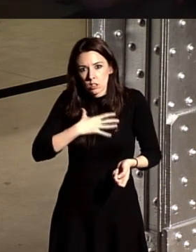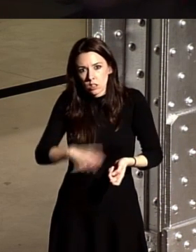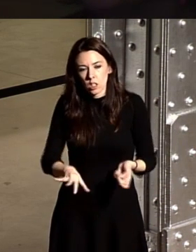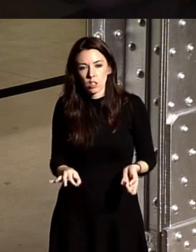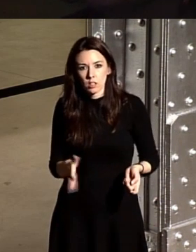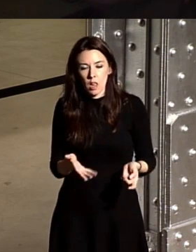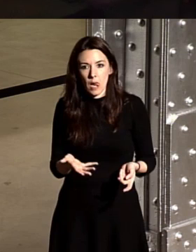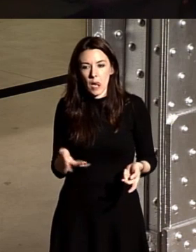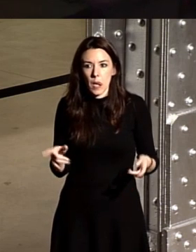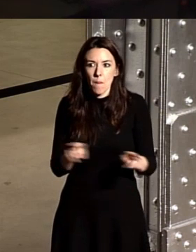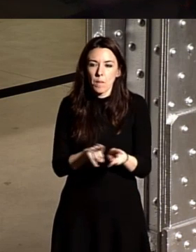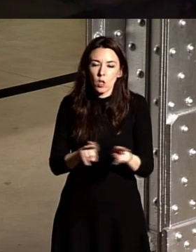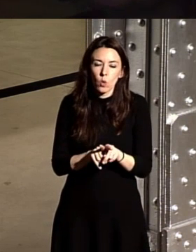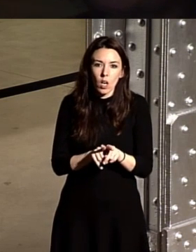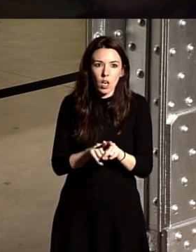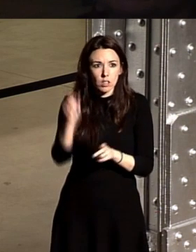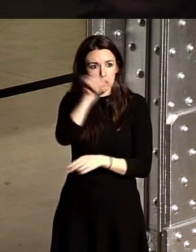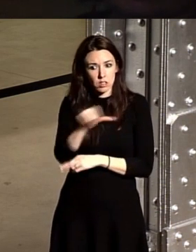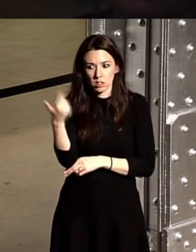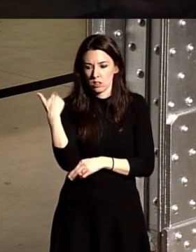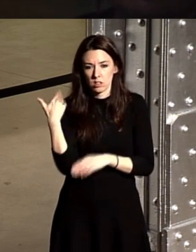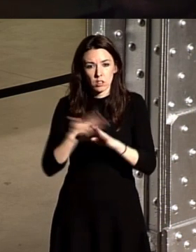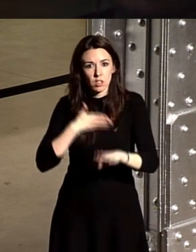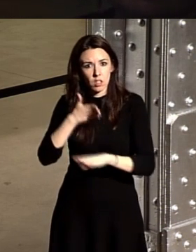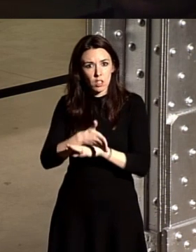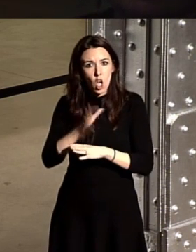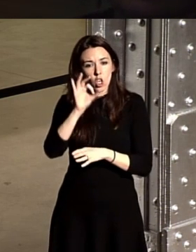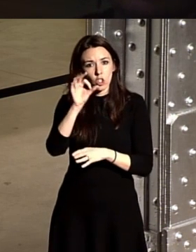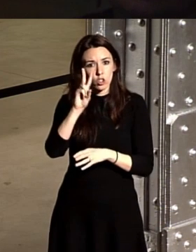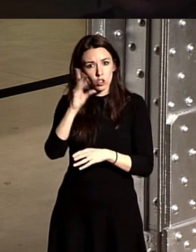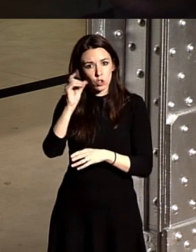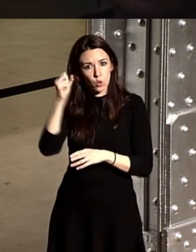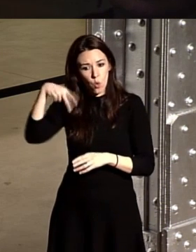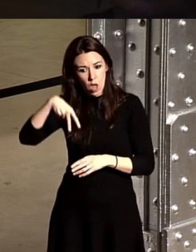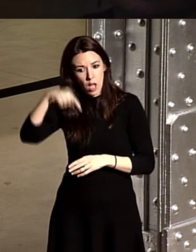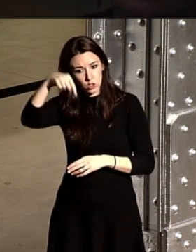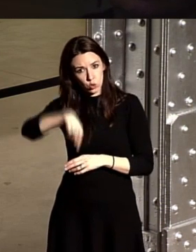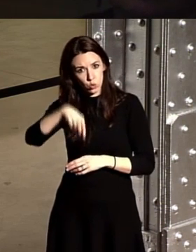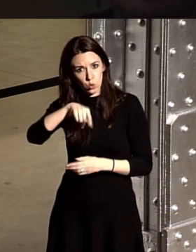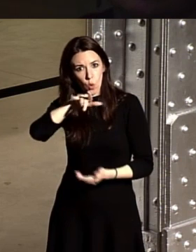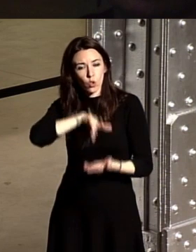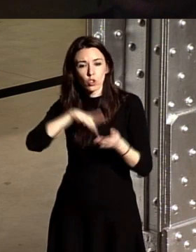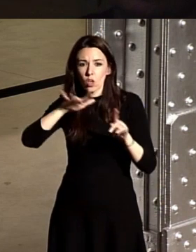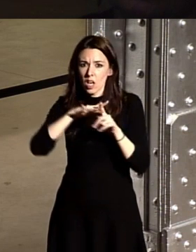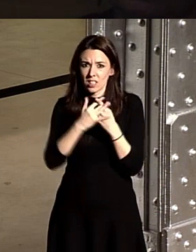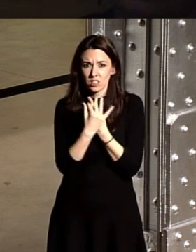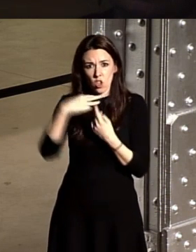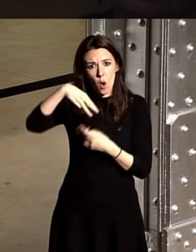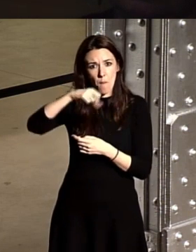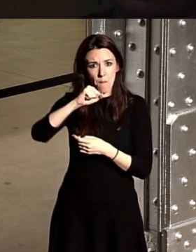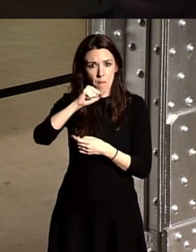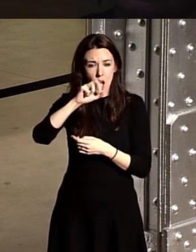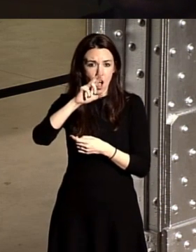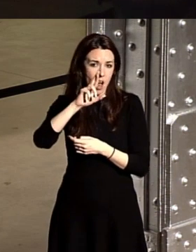de hecho como la semana pasada estuve en Sudán del Sur y pasó una cosa en Malakal que quemaron